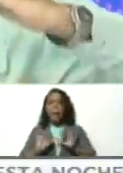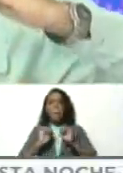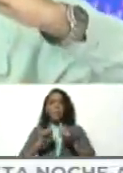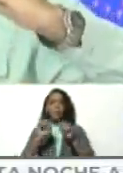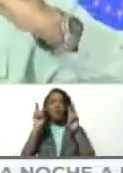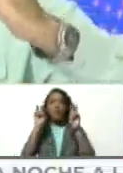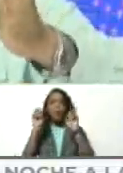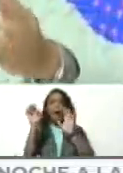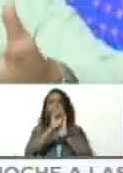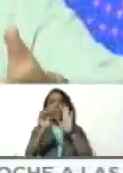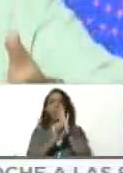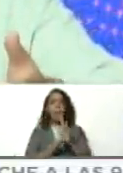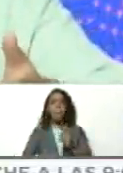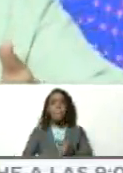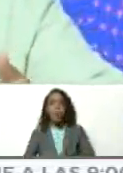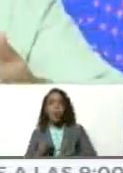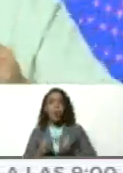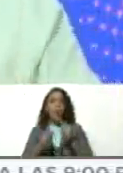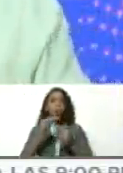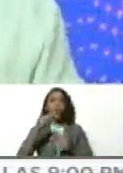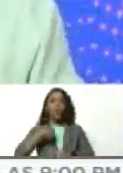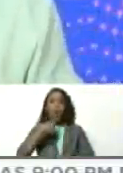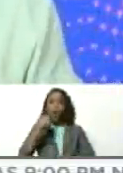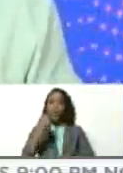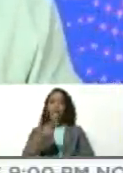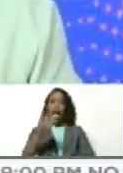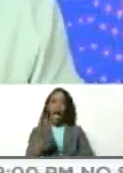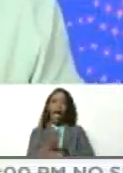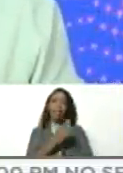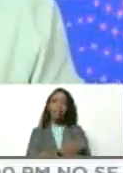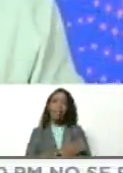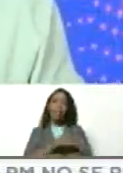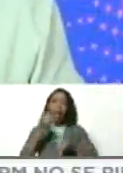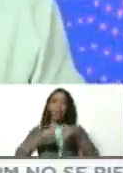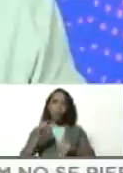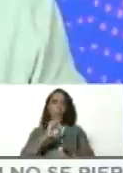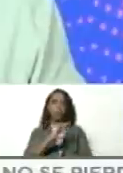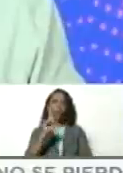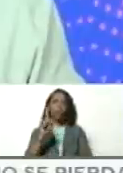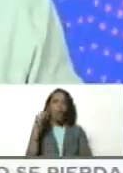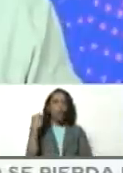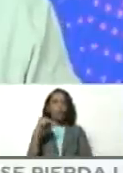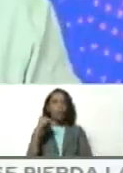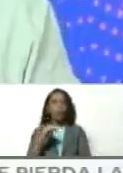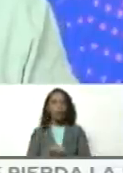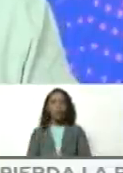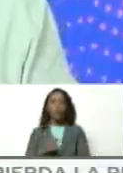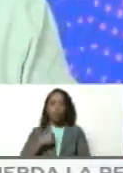etapa constructiva, lo dije, antes de las elecciones del 21 de noviembre, lo dije.